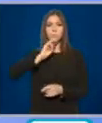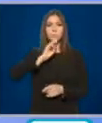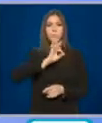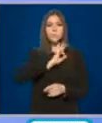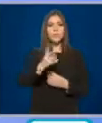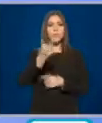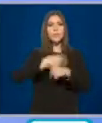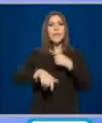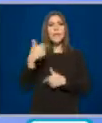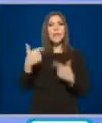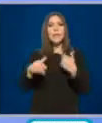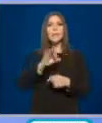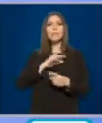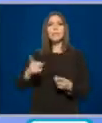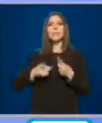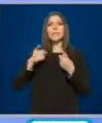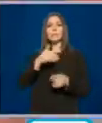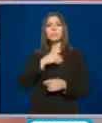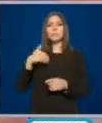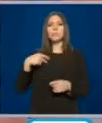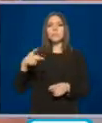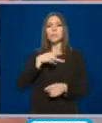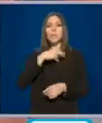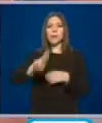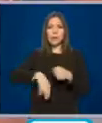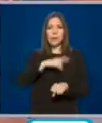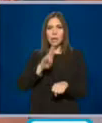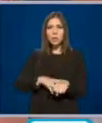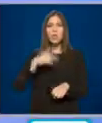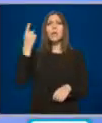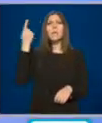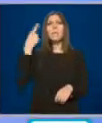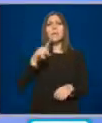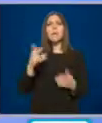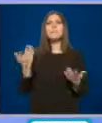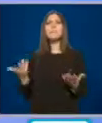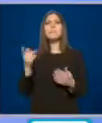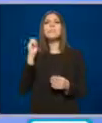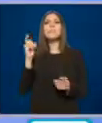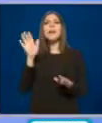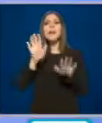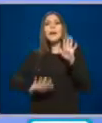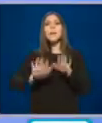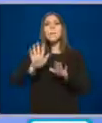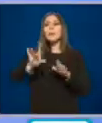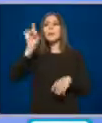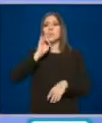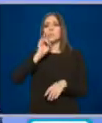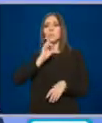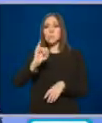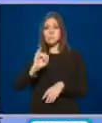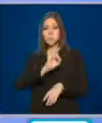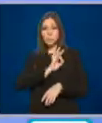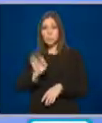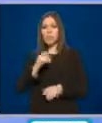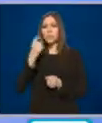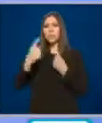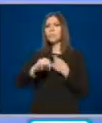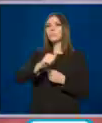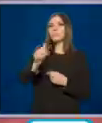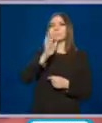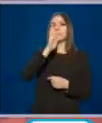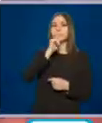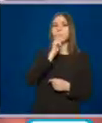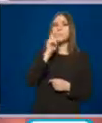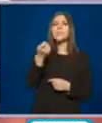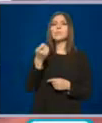producimos esta leche para poder amamantar a nuestros hijos naturalmente. Pero, entonces, ¿qué pasa? ¿Por qué de repente unas pueden y otras no pueden? ¿Tiene que ver con